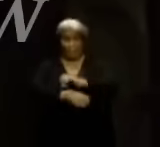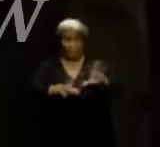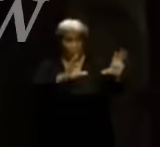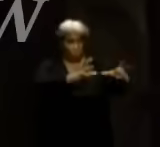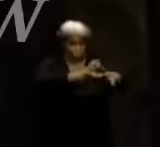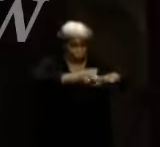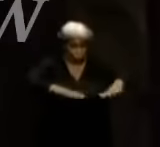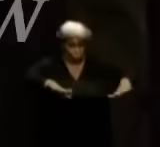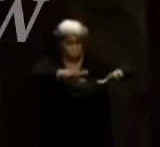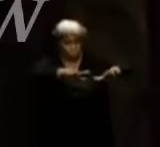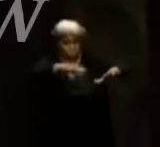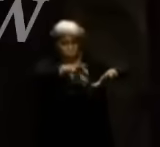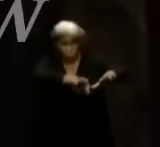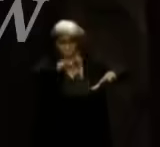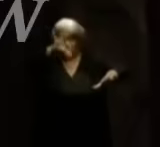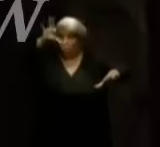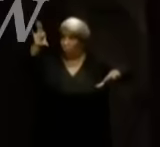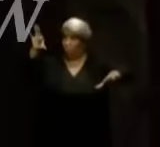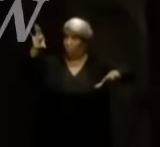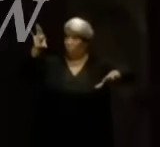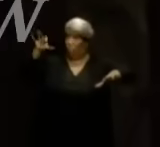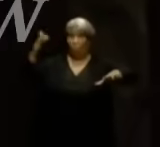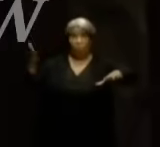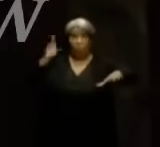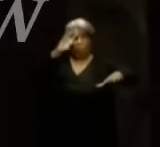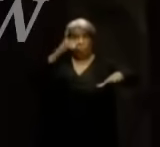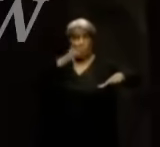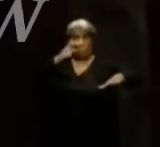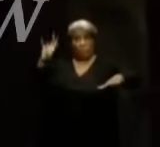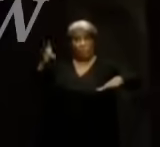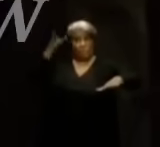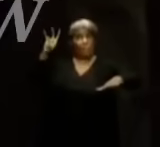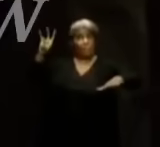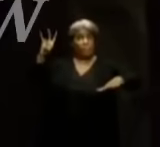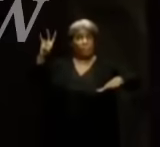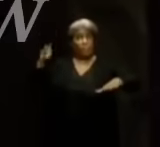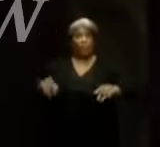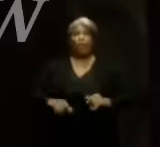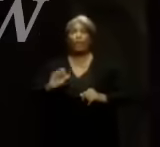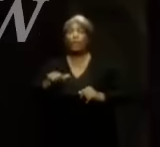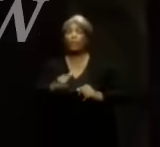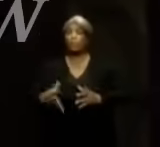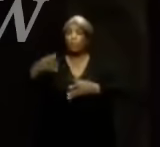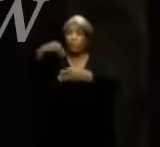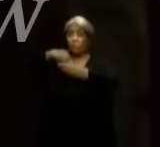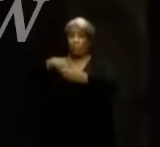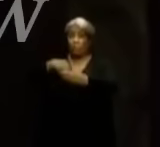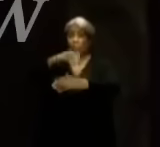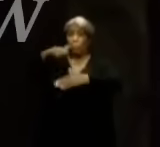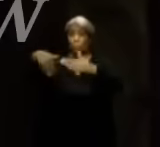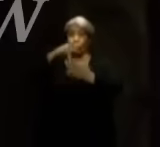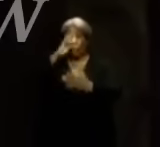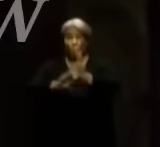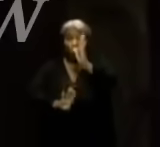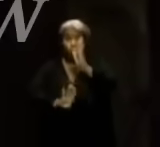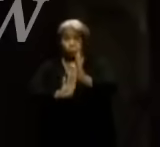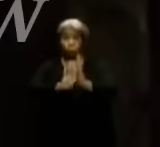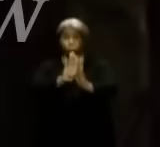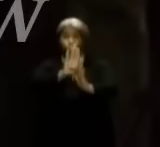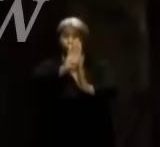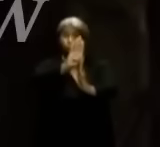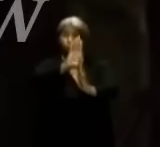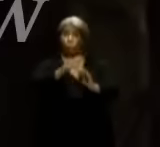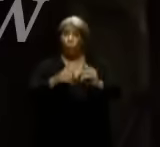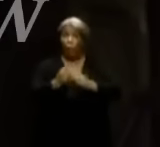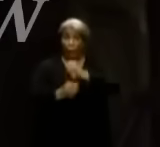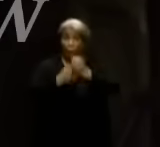acotación de que el corte del estudio todavía no incluye las mejoras que la República Dominicana ha alcanzado en gran parte